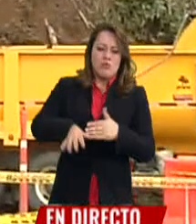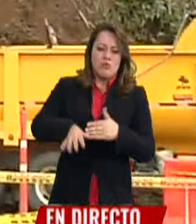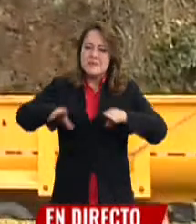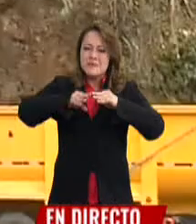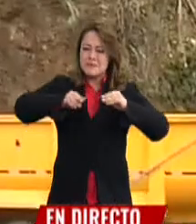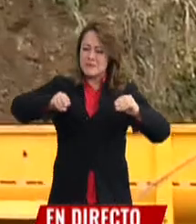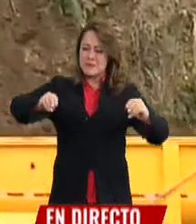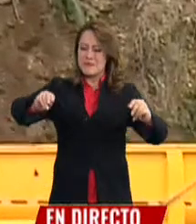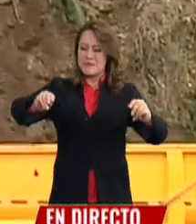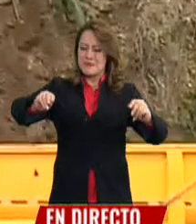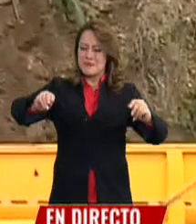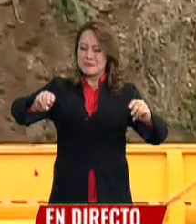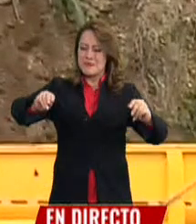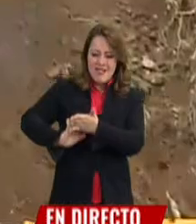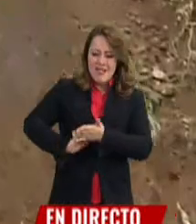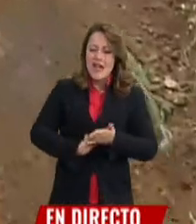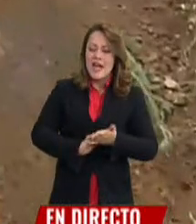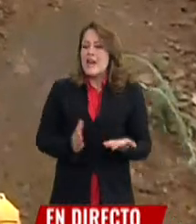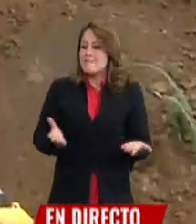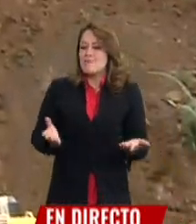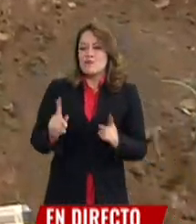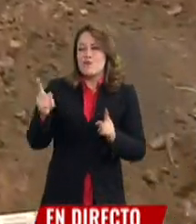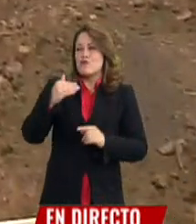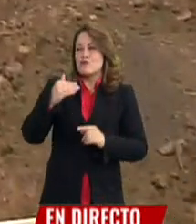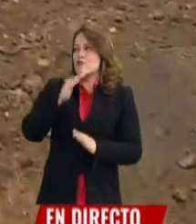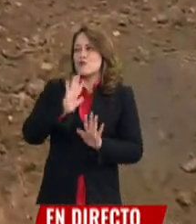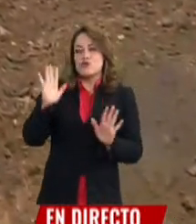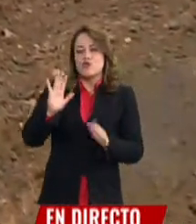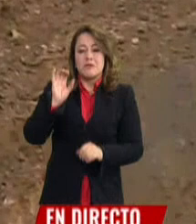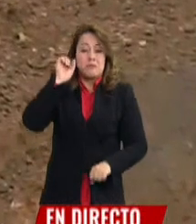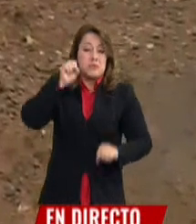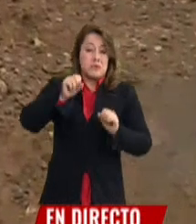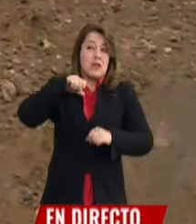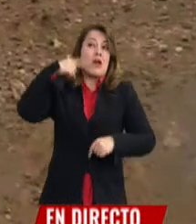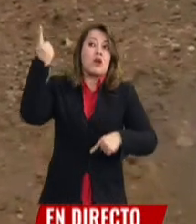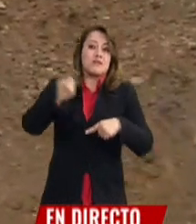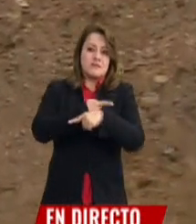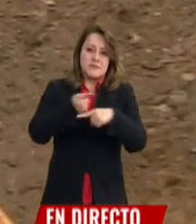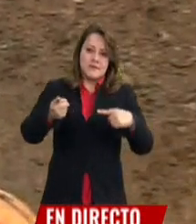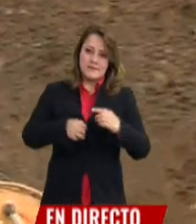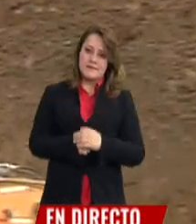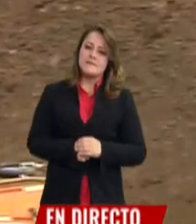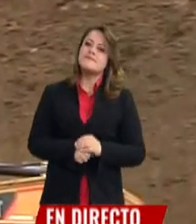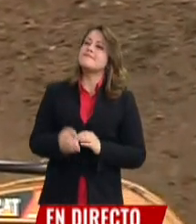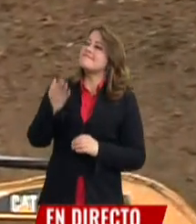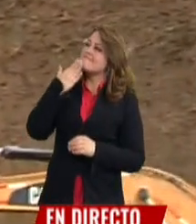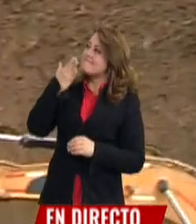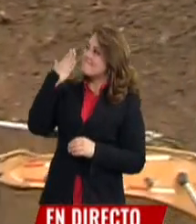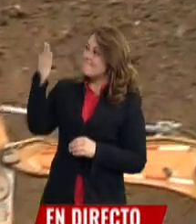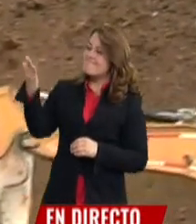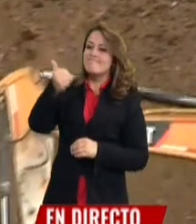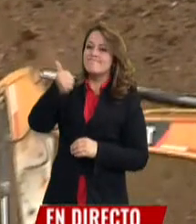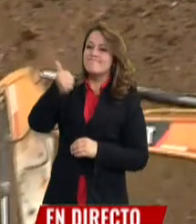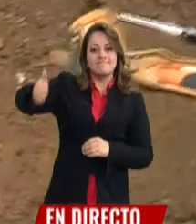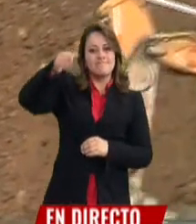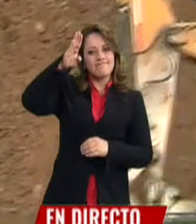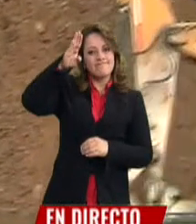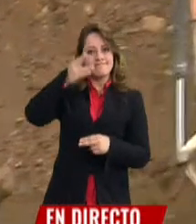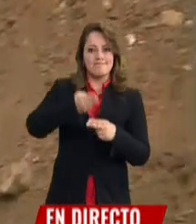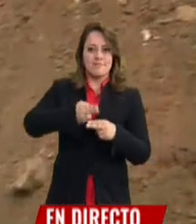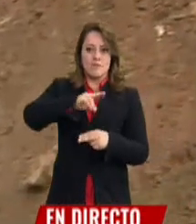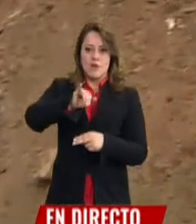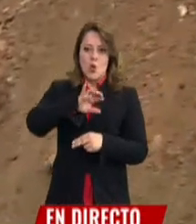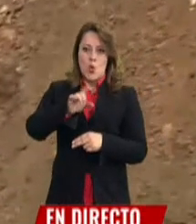la montaña. Entonces solamente se va a habilitar esta vía por ahora. Muy bien, agradecemos al teniente coronel Jorge